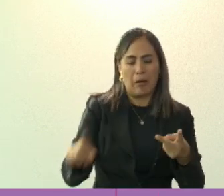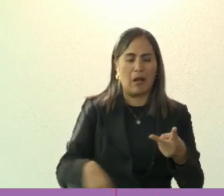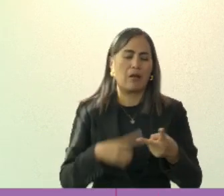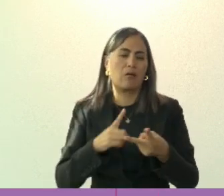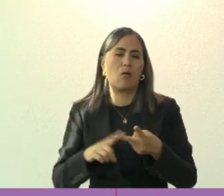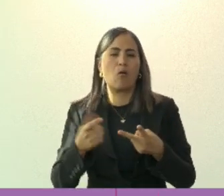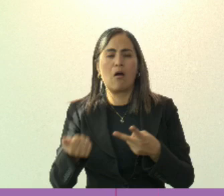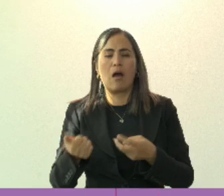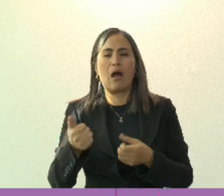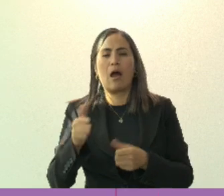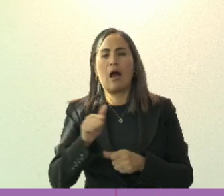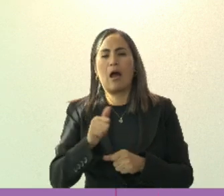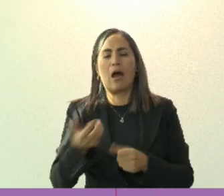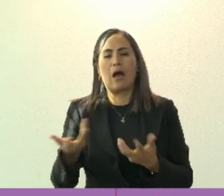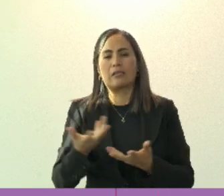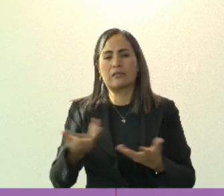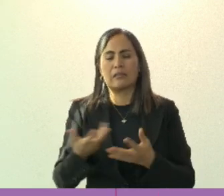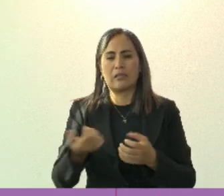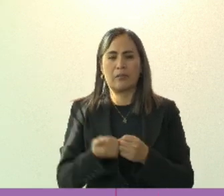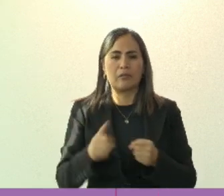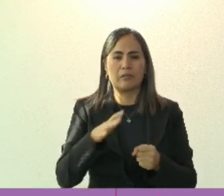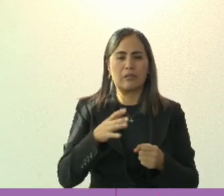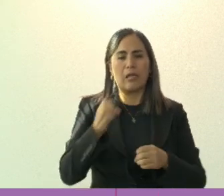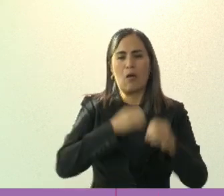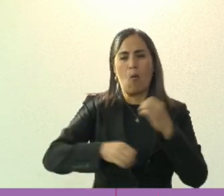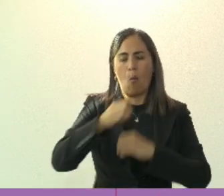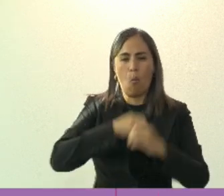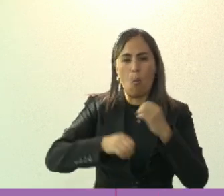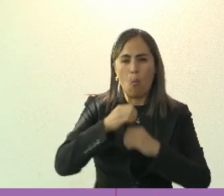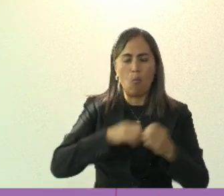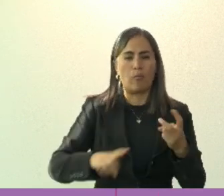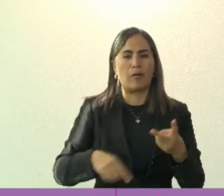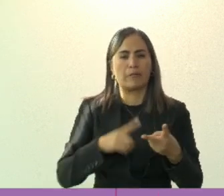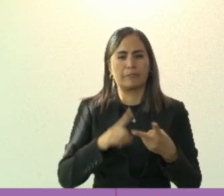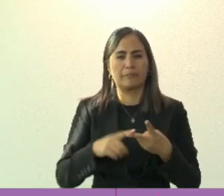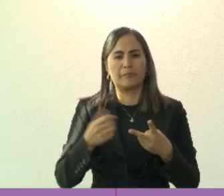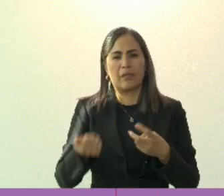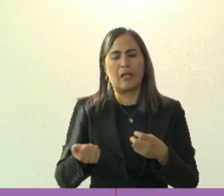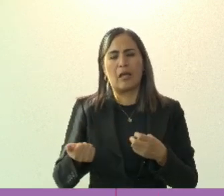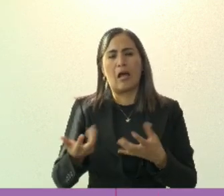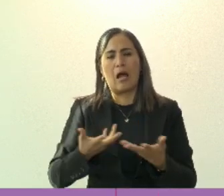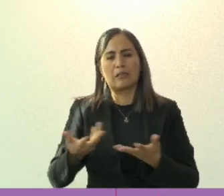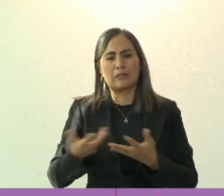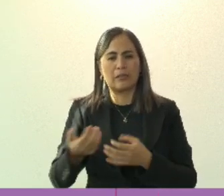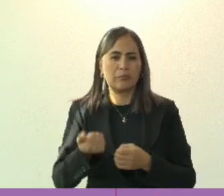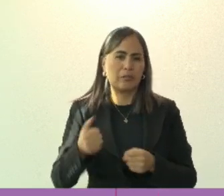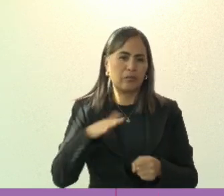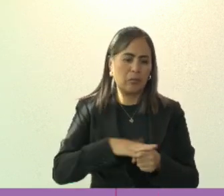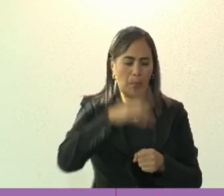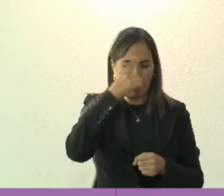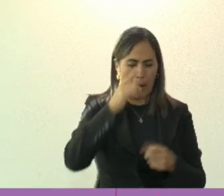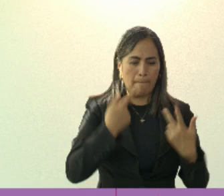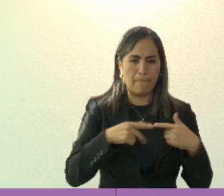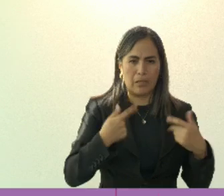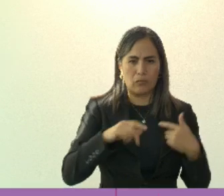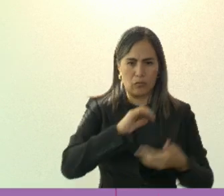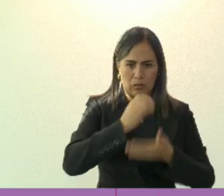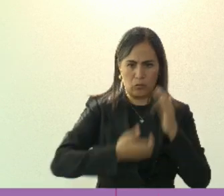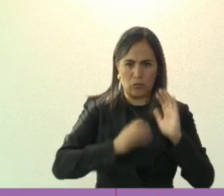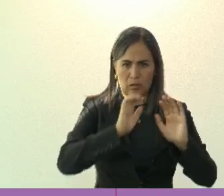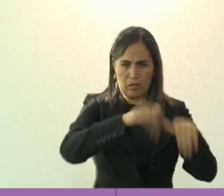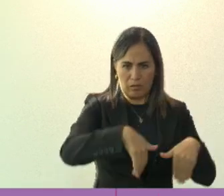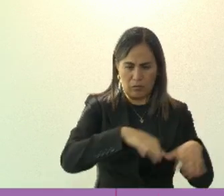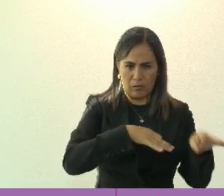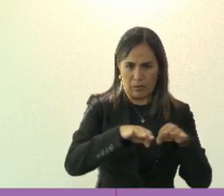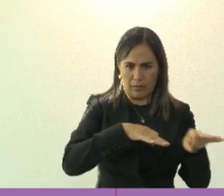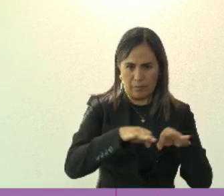a un acto administrativo de obra, o nos podemos referir a un acto administrativo de una contratación de personal, o a un acto administrativo